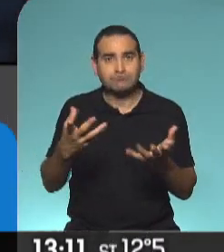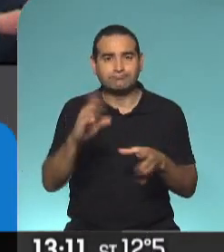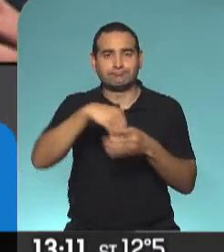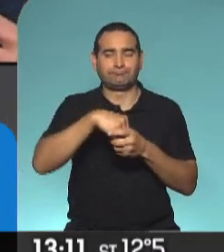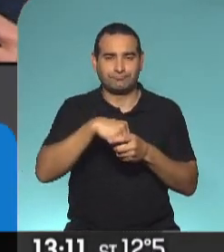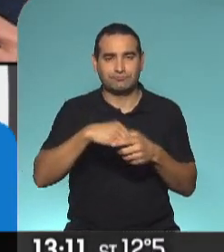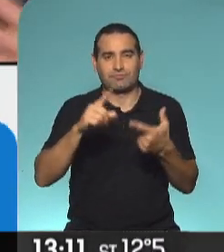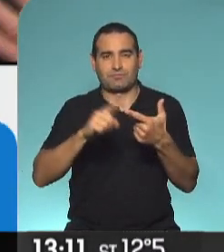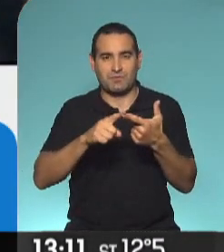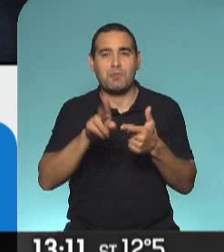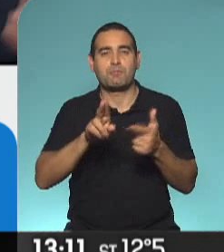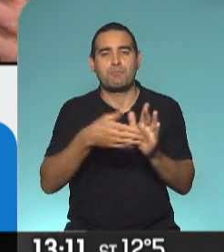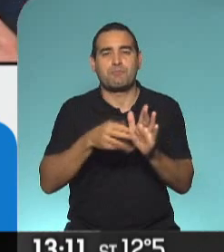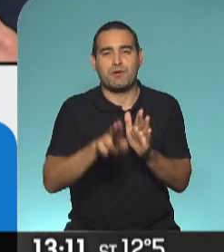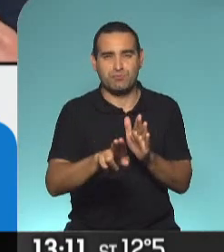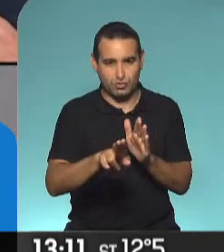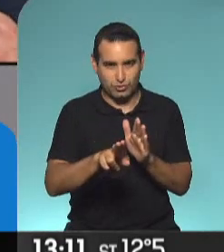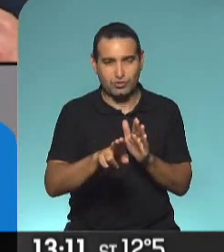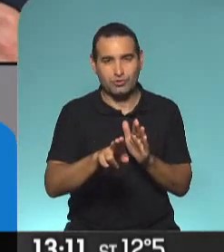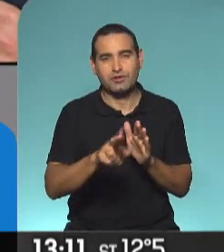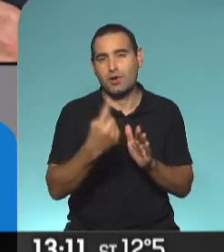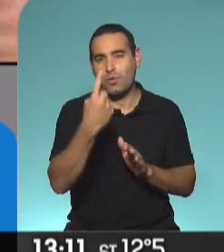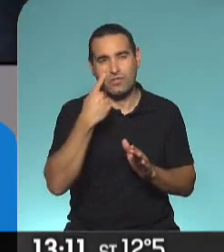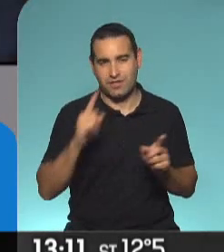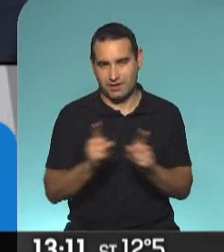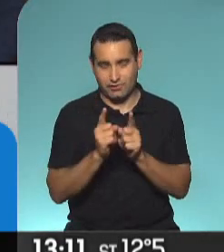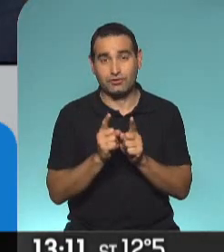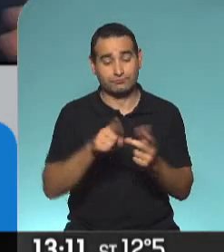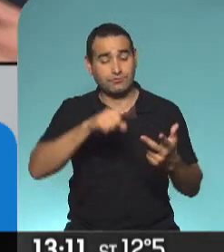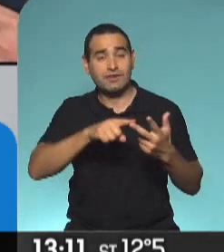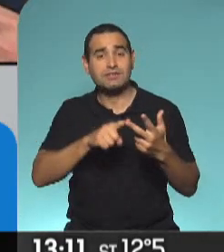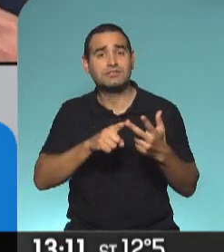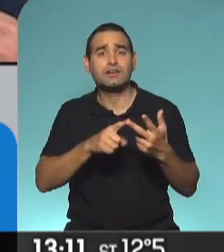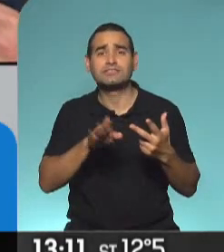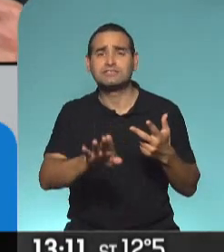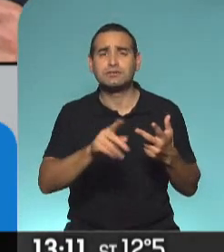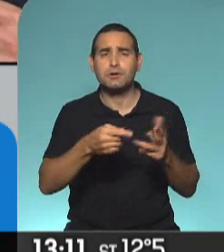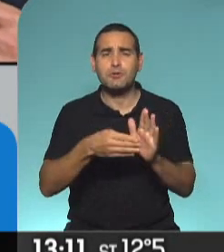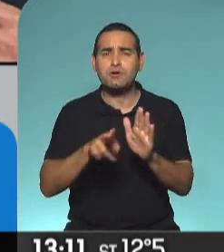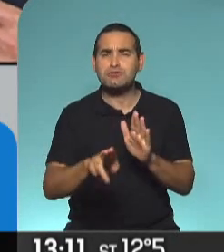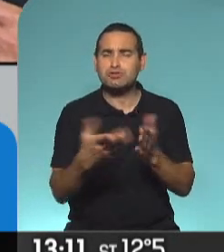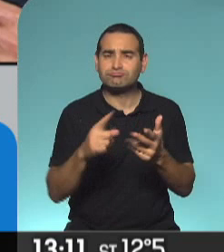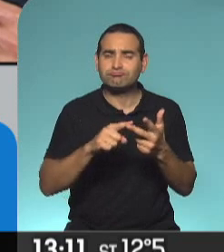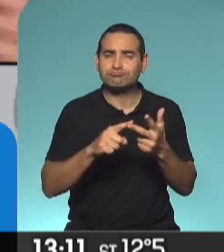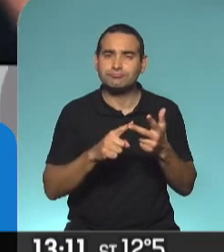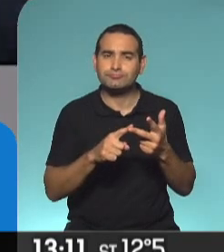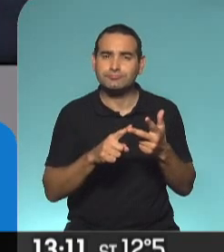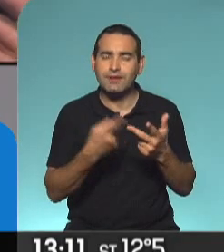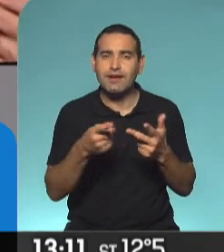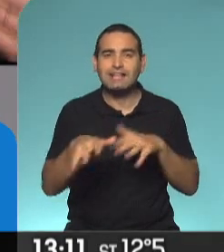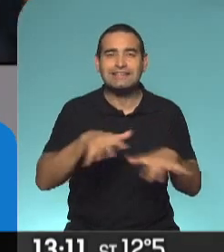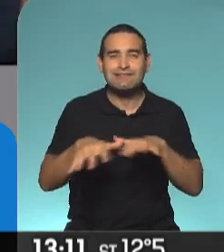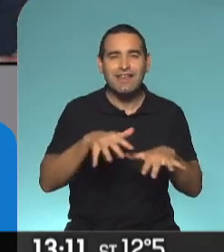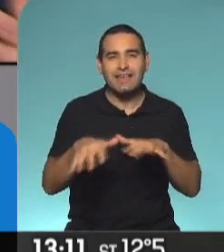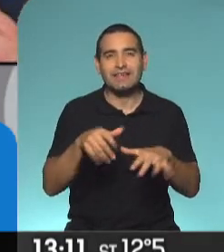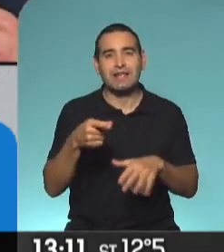dentro de la posibilidad de un certificado que tiene una válida de 24 horas y el tercer grupos certificados tiene que ver con las actividades